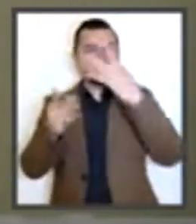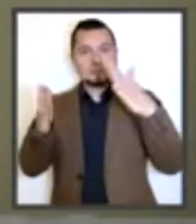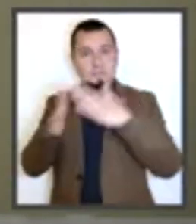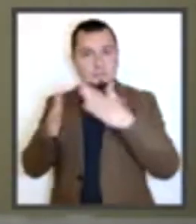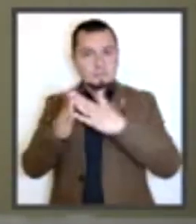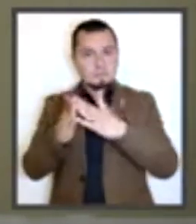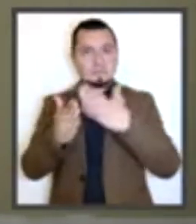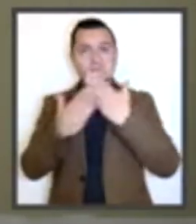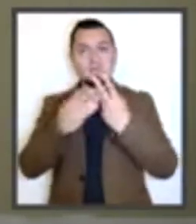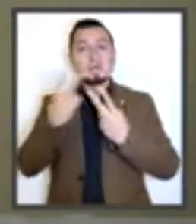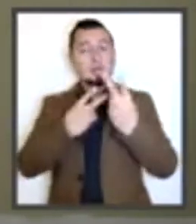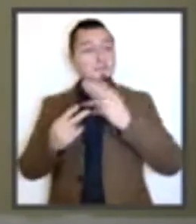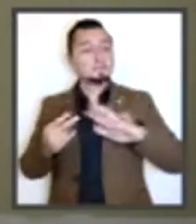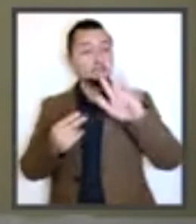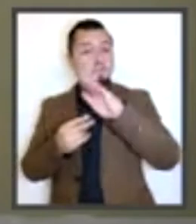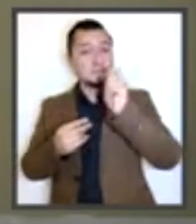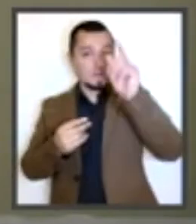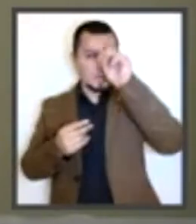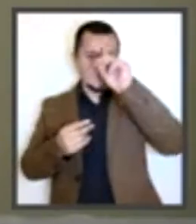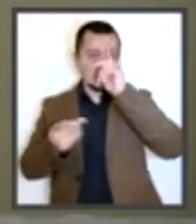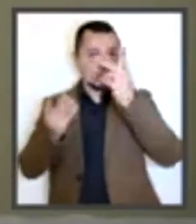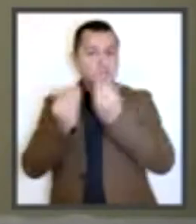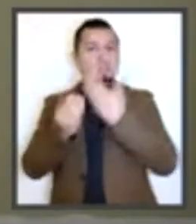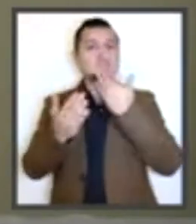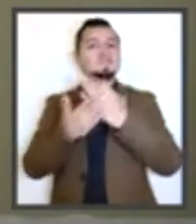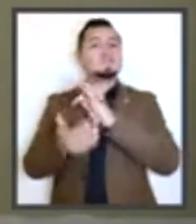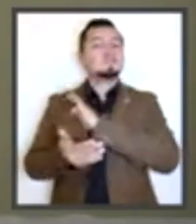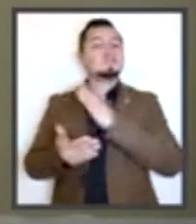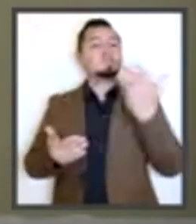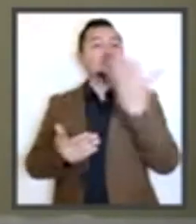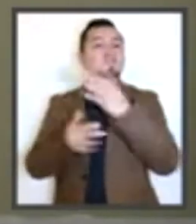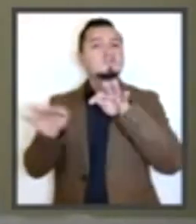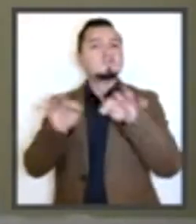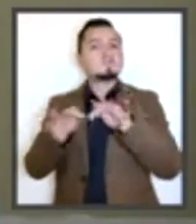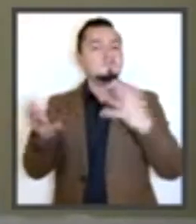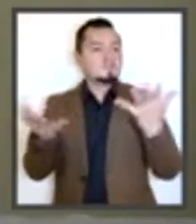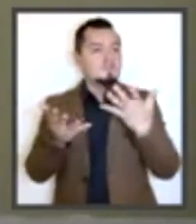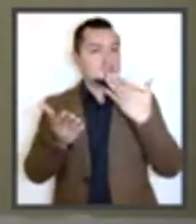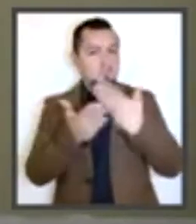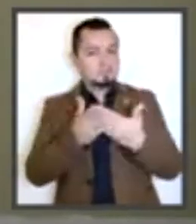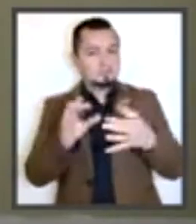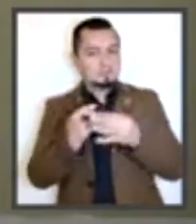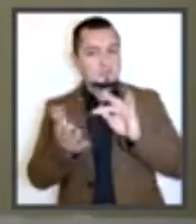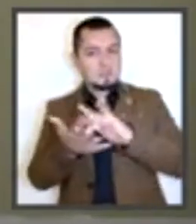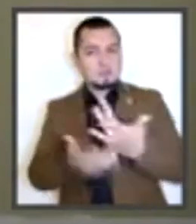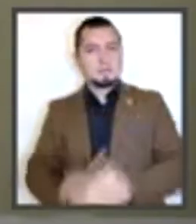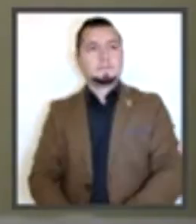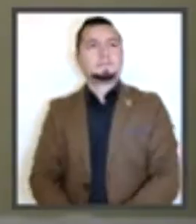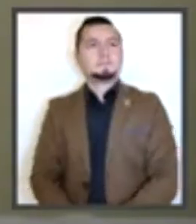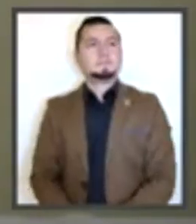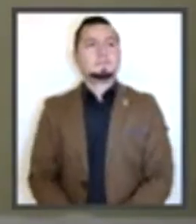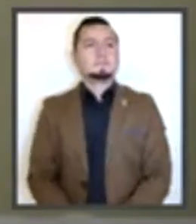y a todos los integrantes de este consejo, mi felicitación por el trabajo que hemos realizado en conjunto. Muchas gracias.